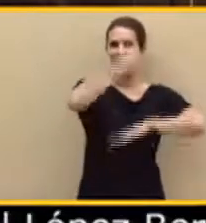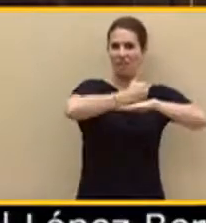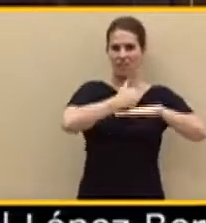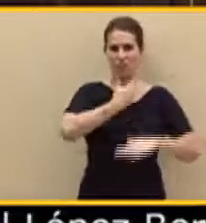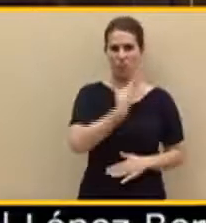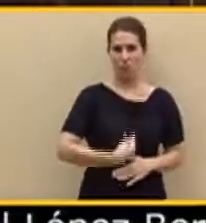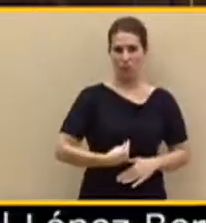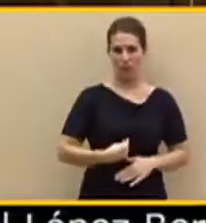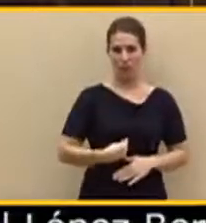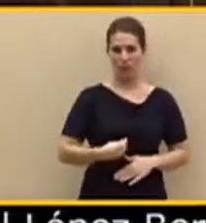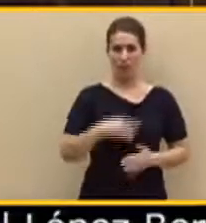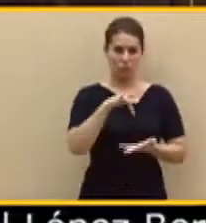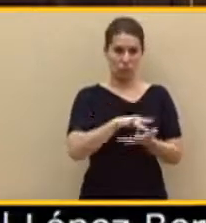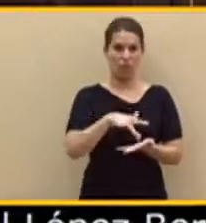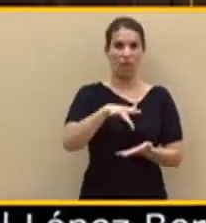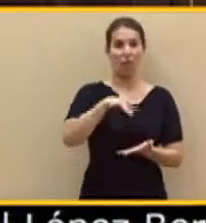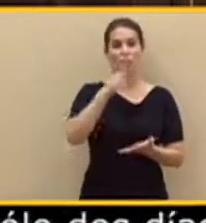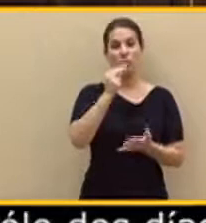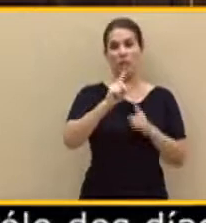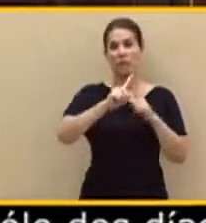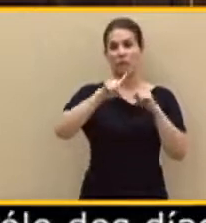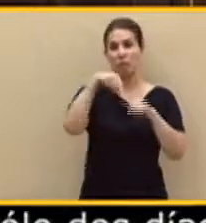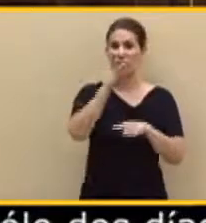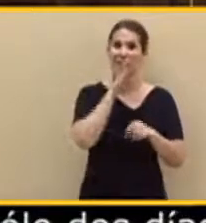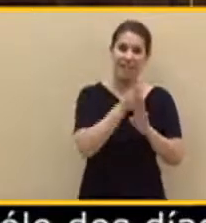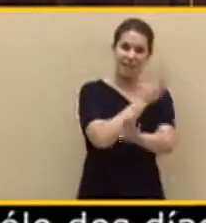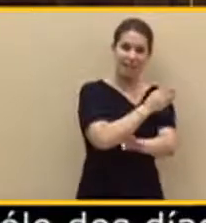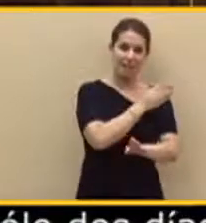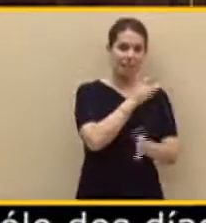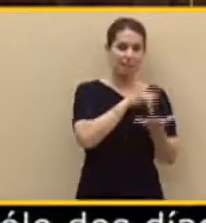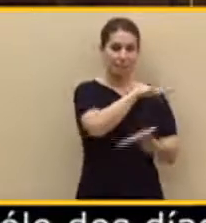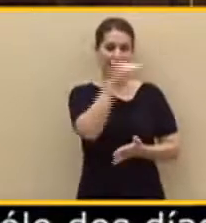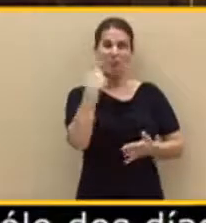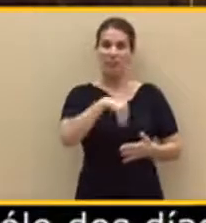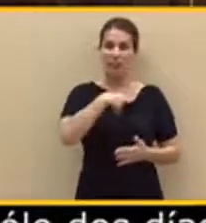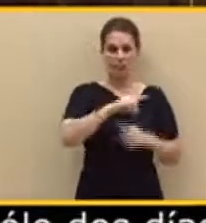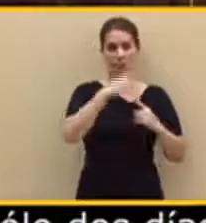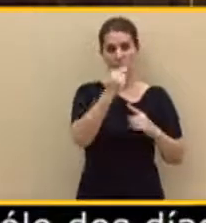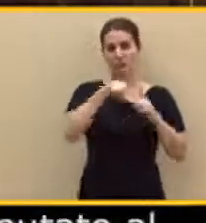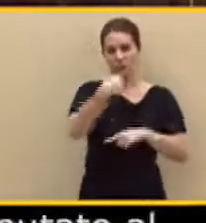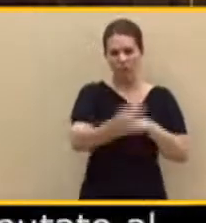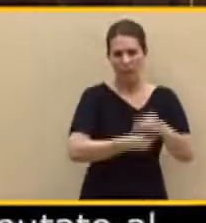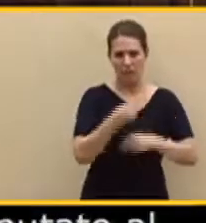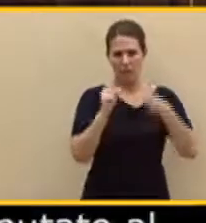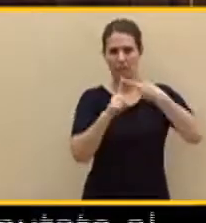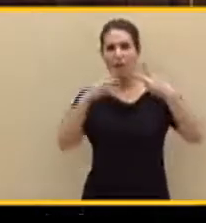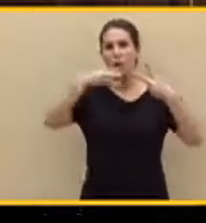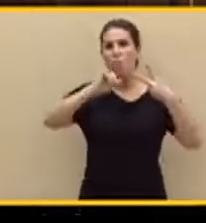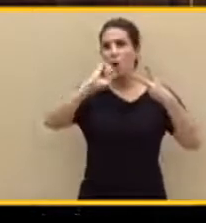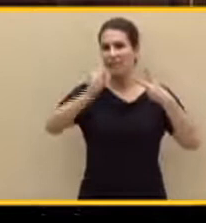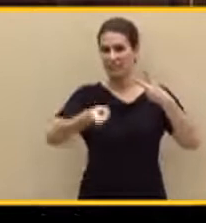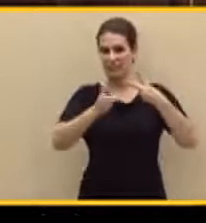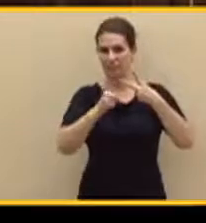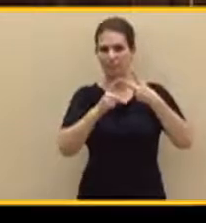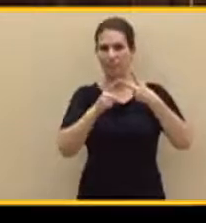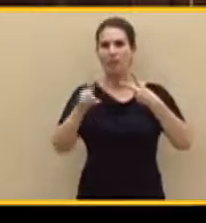después de haber llamado a declarar como imputado al presidente murciano. El segundo caso, el del señor Mois, que fue elegido frente a otros candidatos, entre